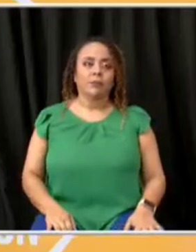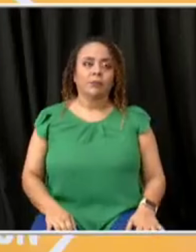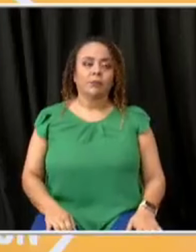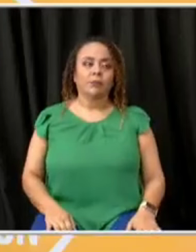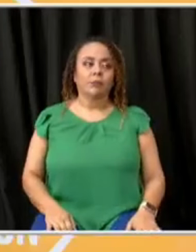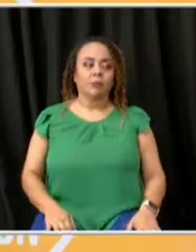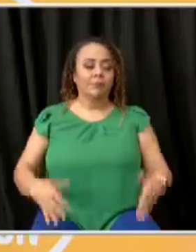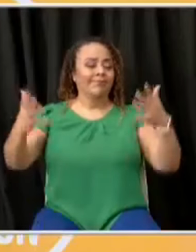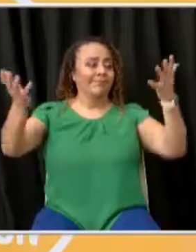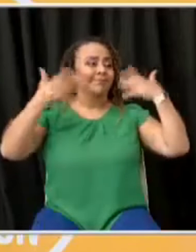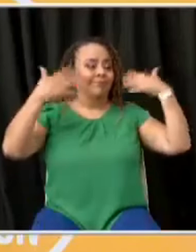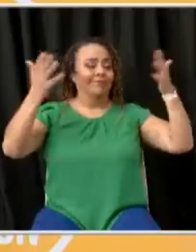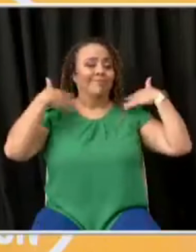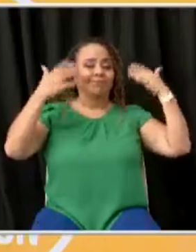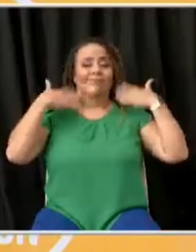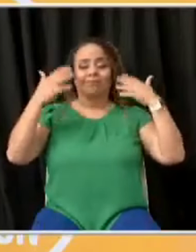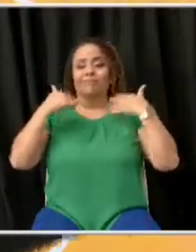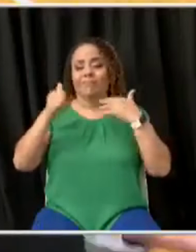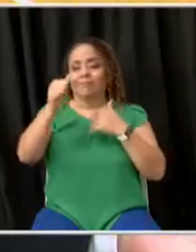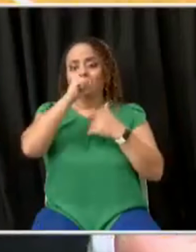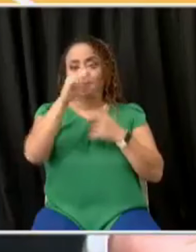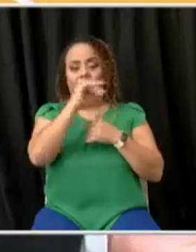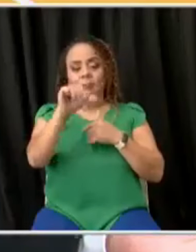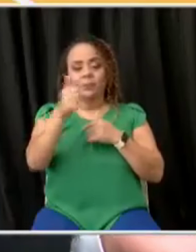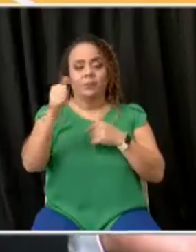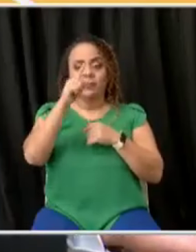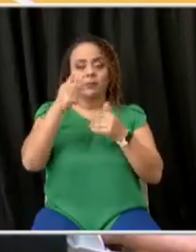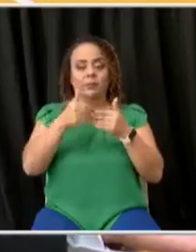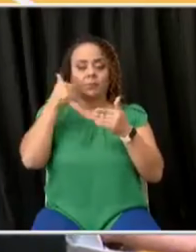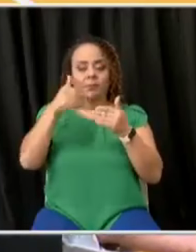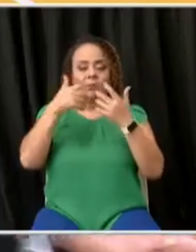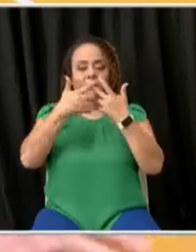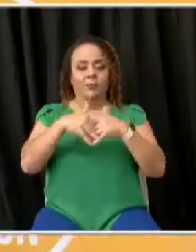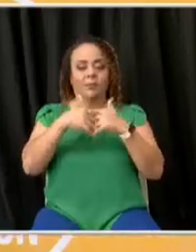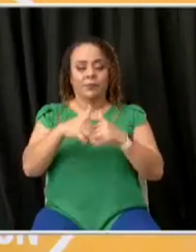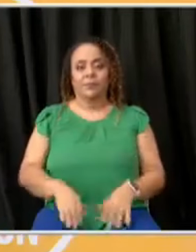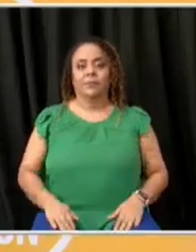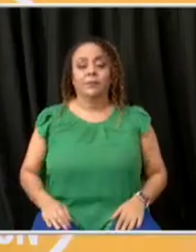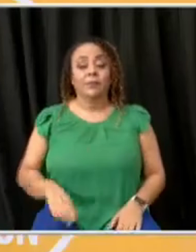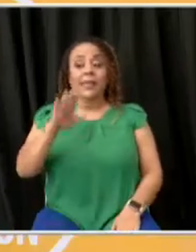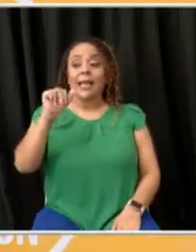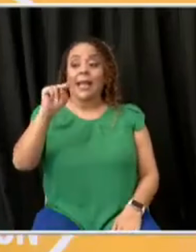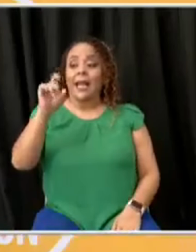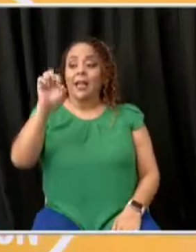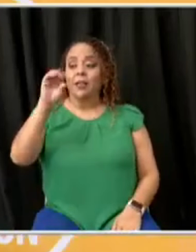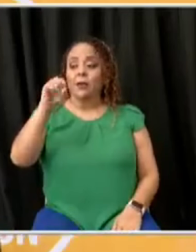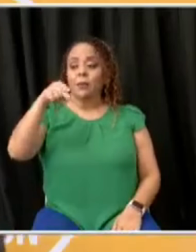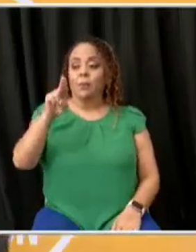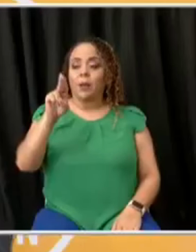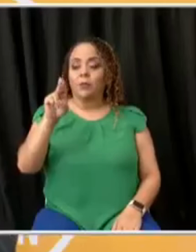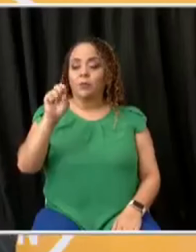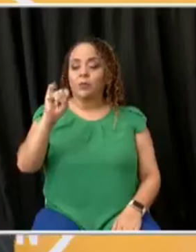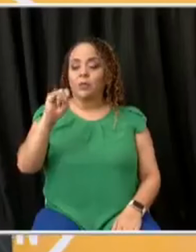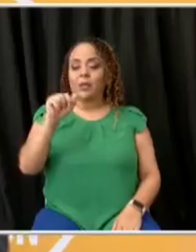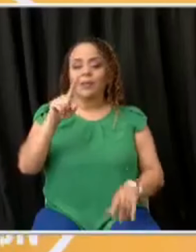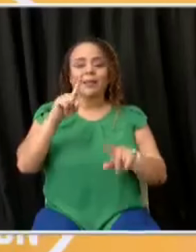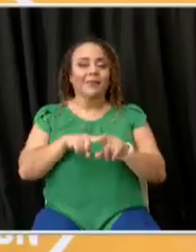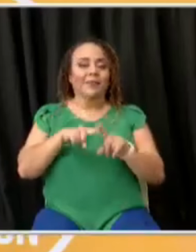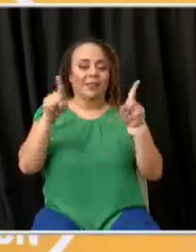el calor, los líquidos y demás que una premenopáusica. Okay. La andropausia es diferente, vean,